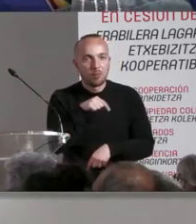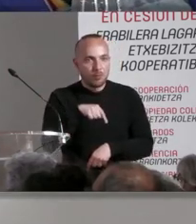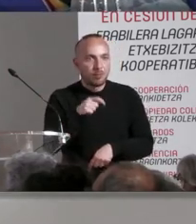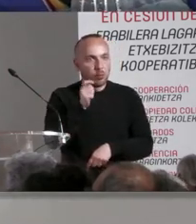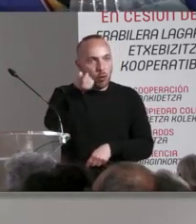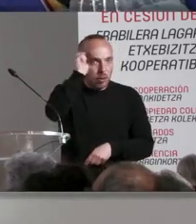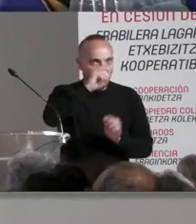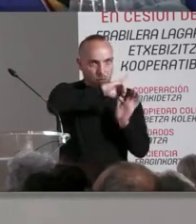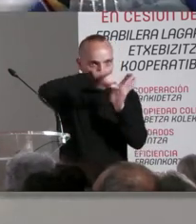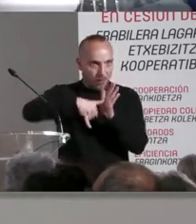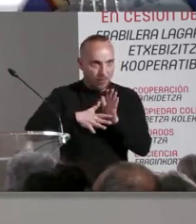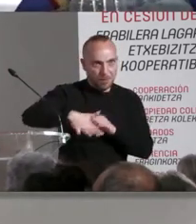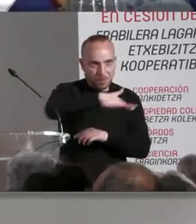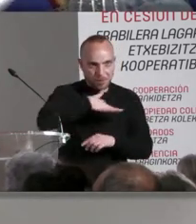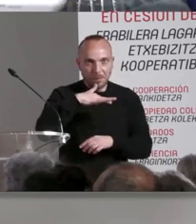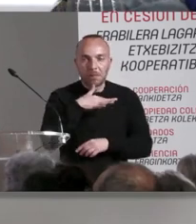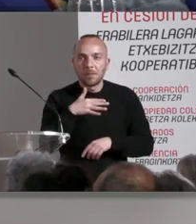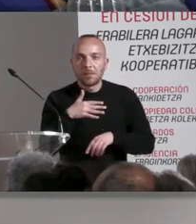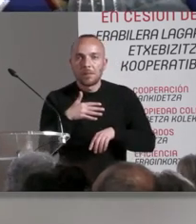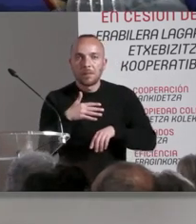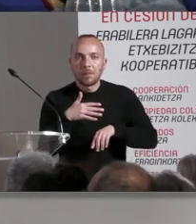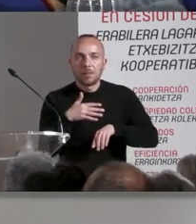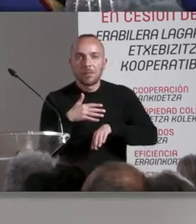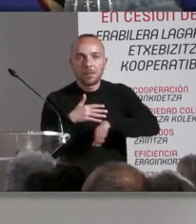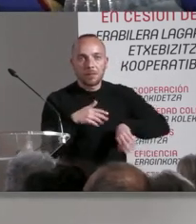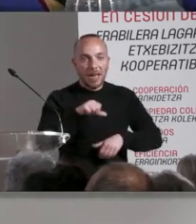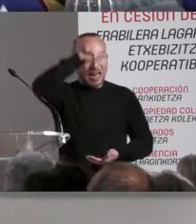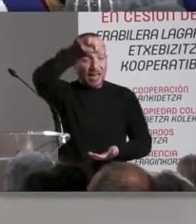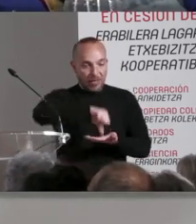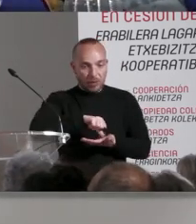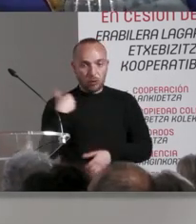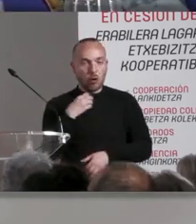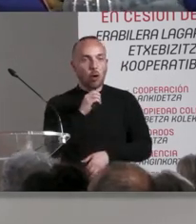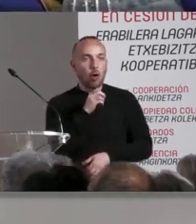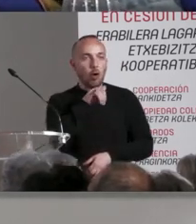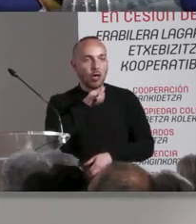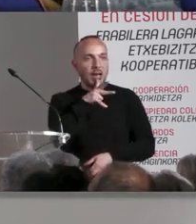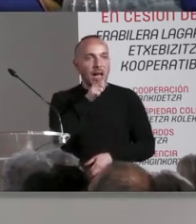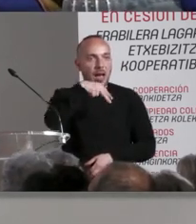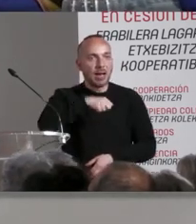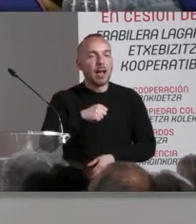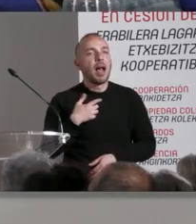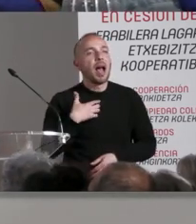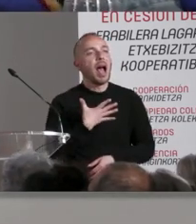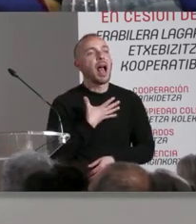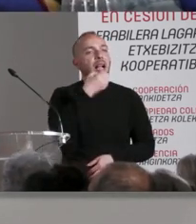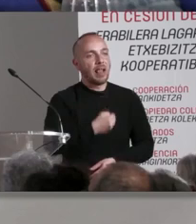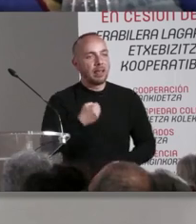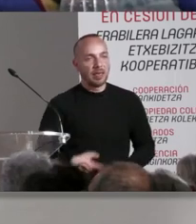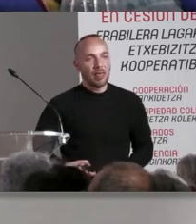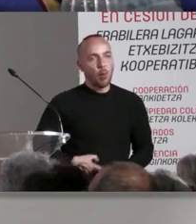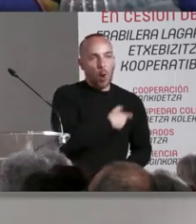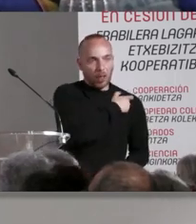Iruñerría. Y por último, en el centro de la mesa está Ollana Olaverría, la alcaldesa de Huarte Araquil,